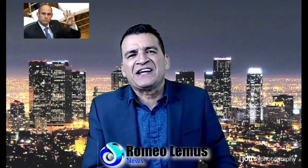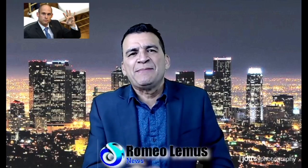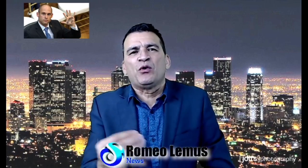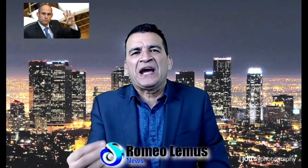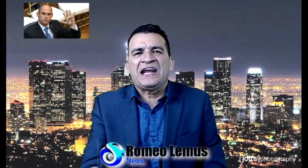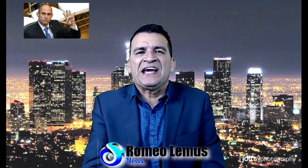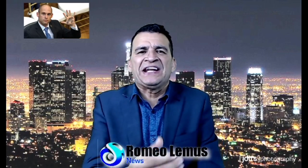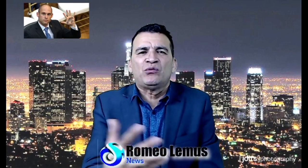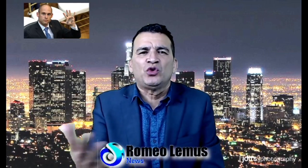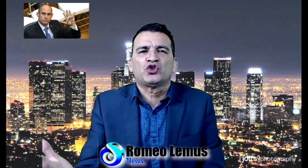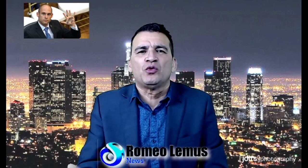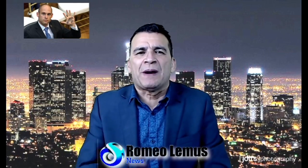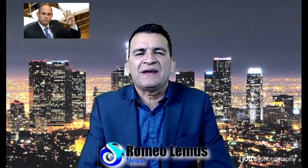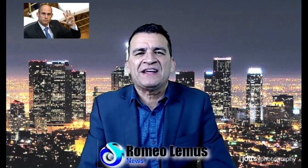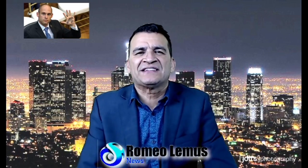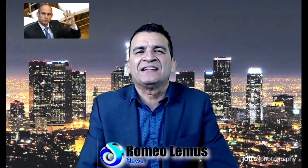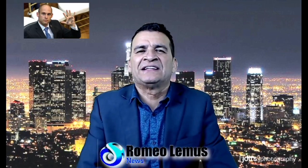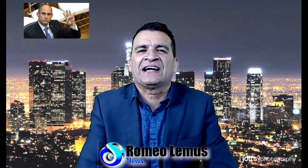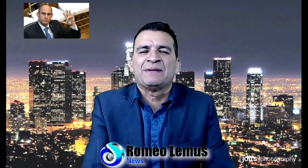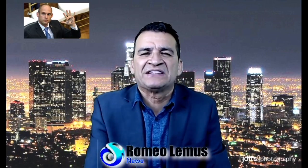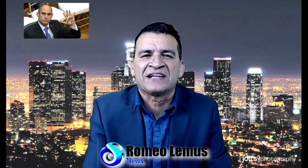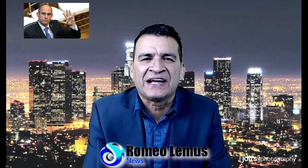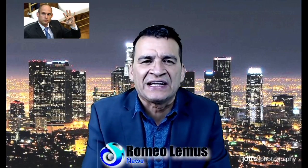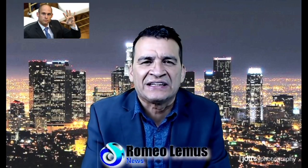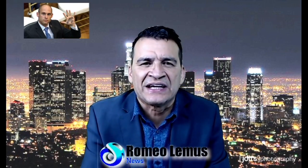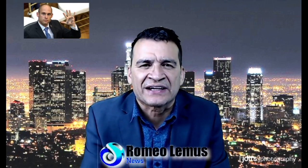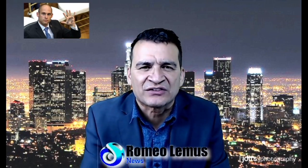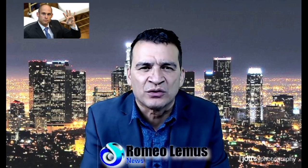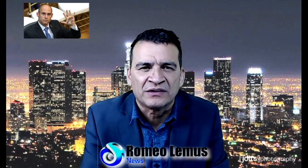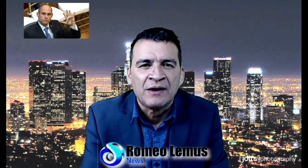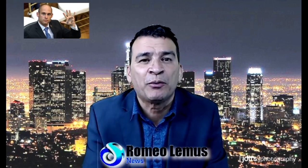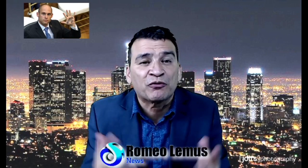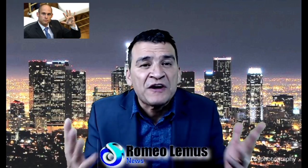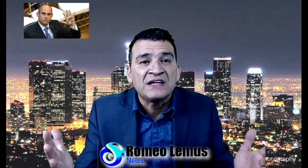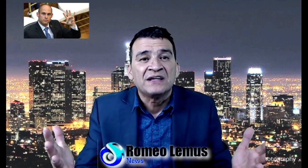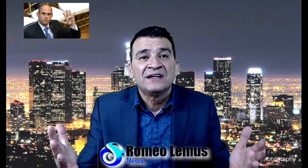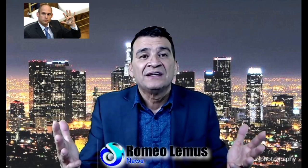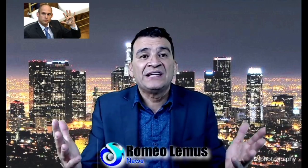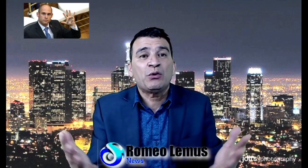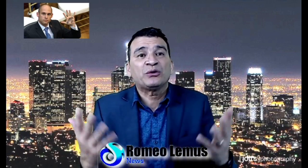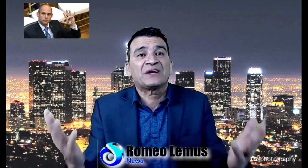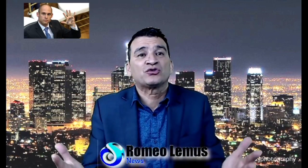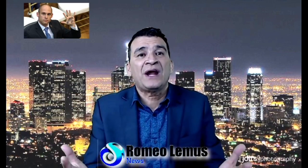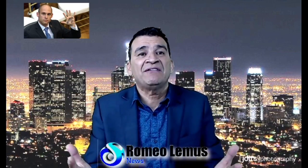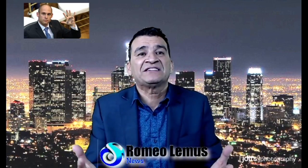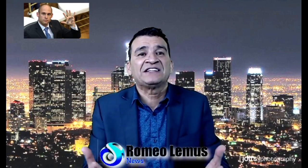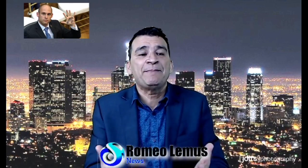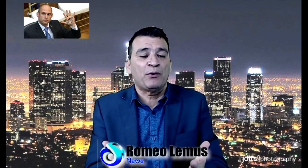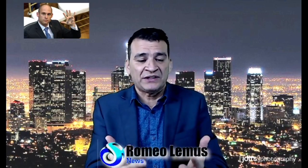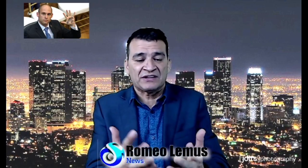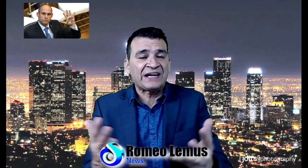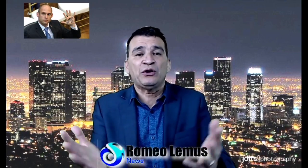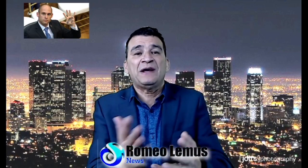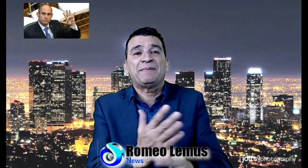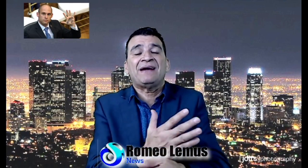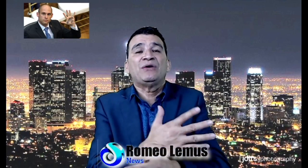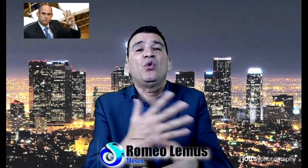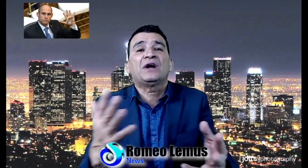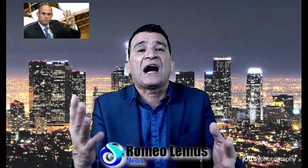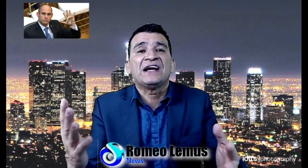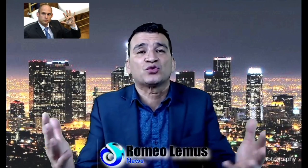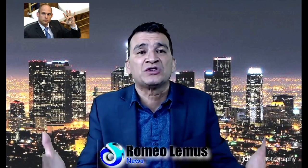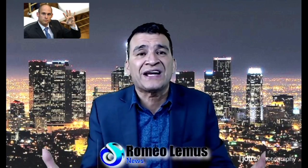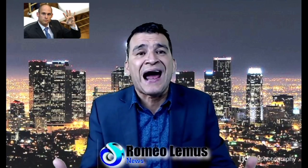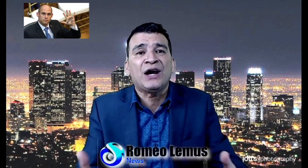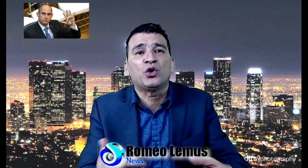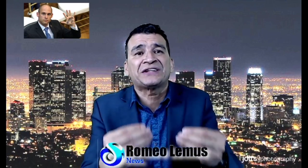seguidores de Nayib Bukele eran unos chupamedias, déjeme decirle que tiene razón. Por fin, dijo algo razonable este tipo. De verdad que yo no esperaba